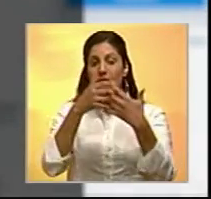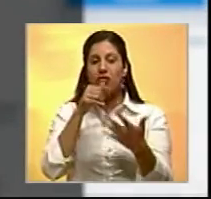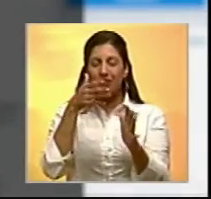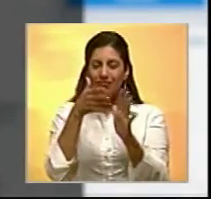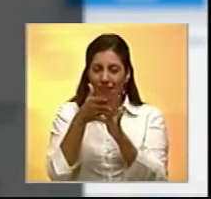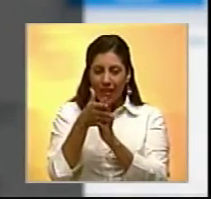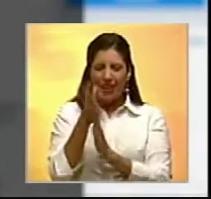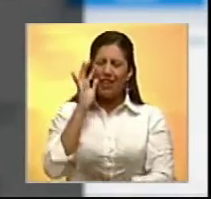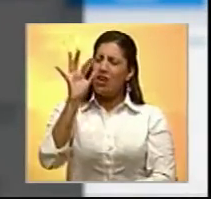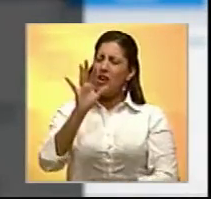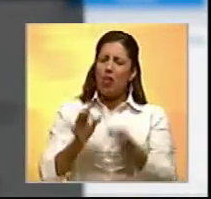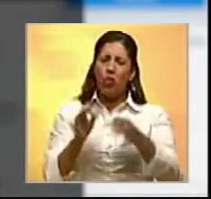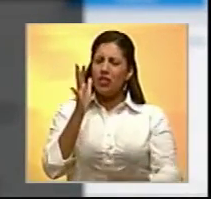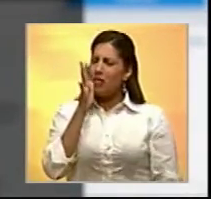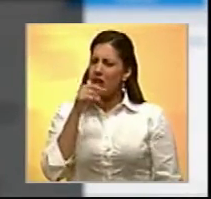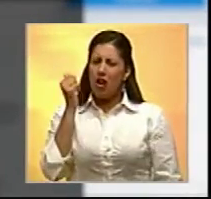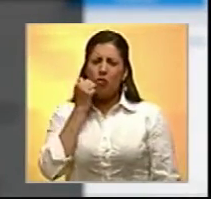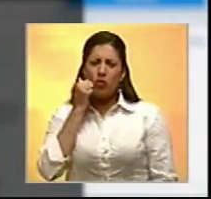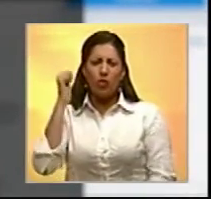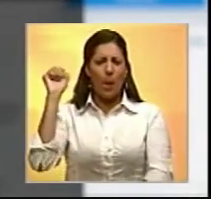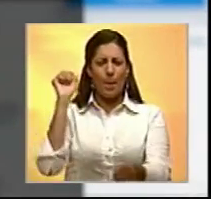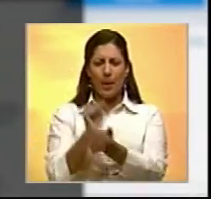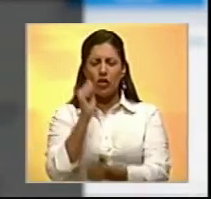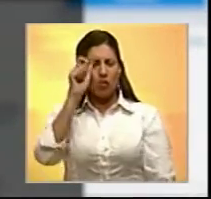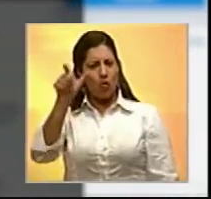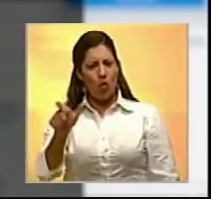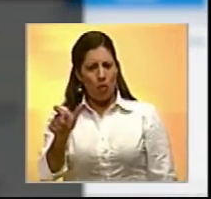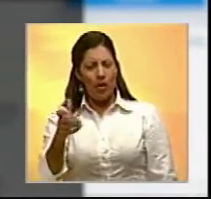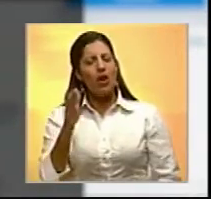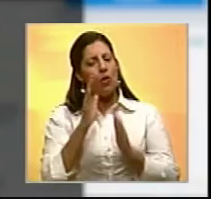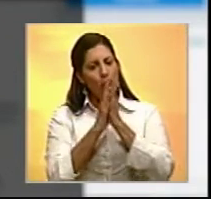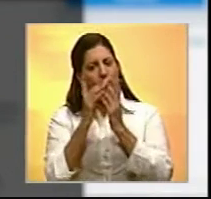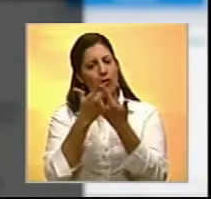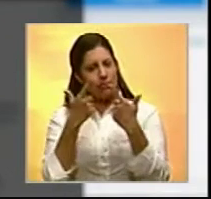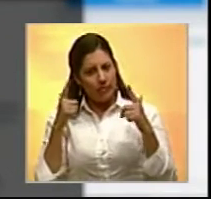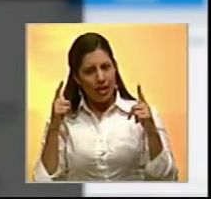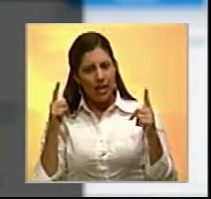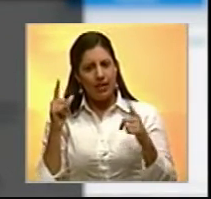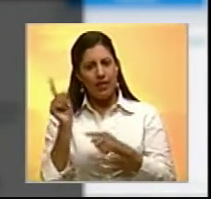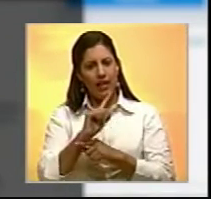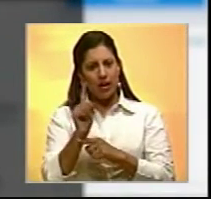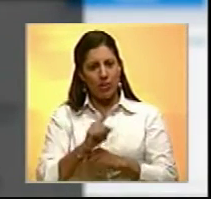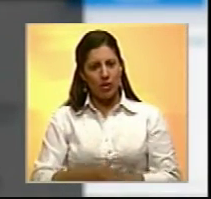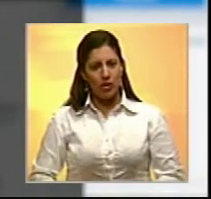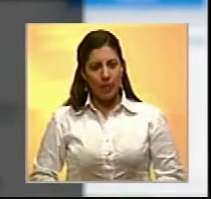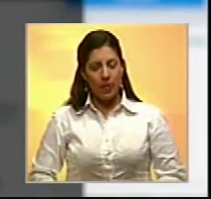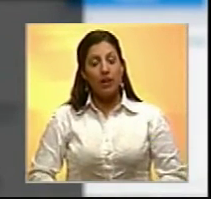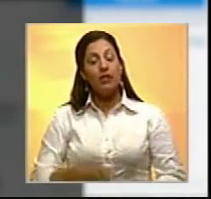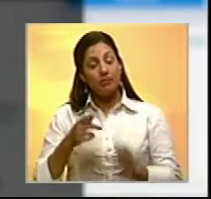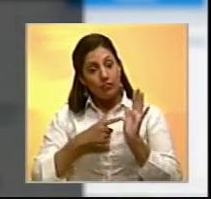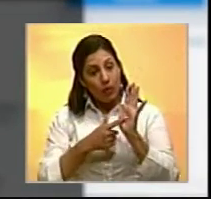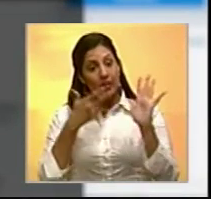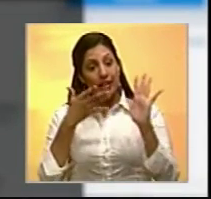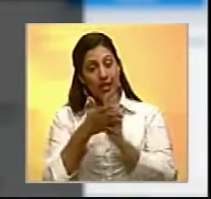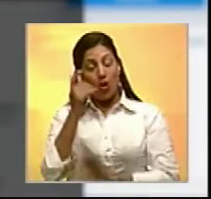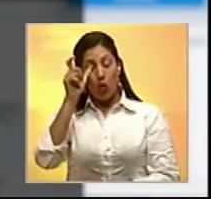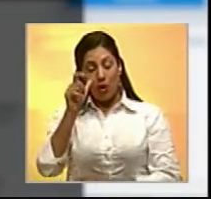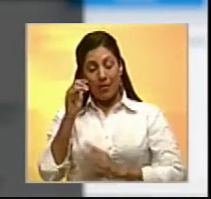calificó como injusto el encarcelamiento de López, por lo que pidió su liberación inmediata. Resaltó que al